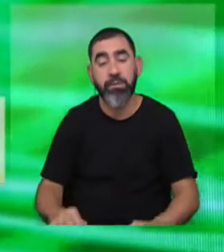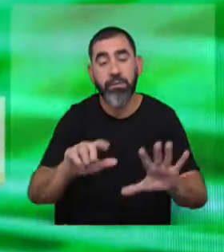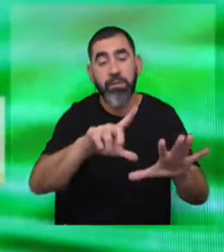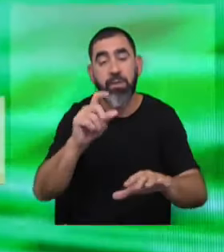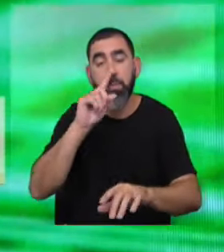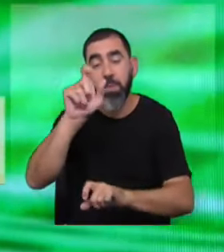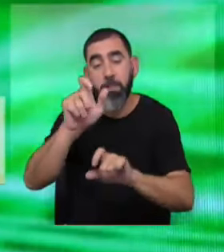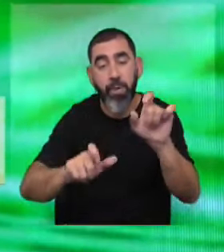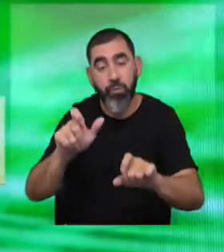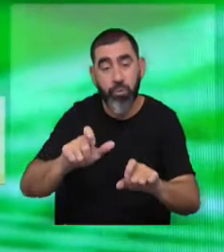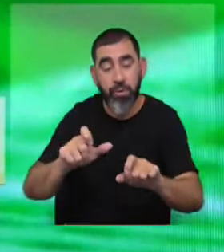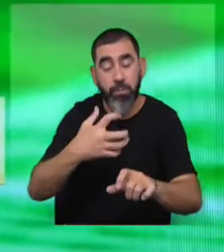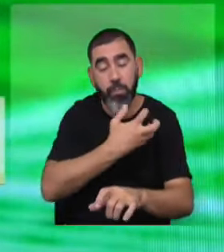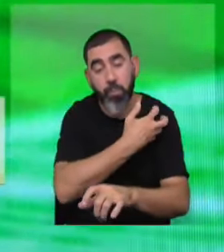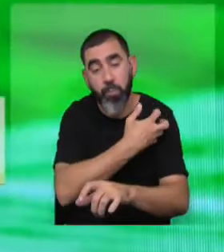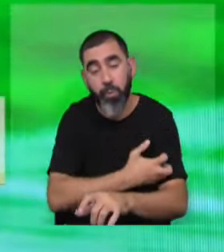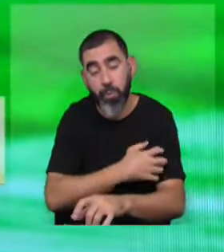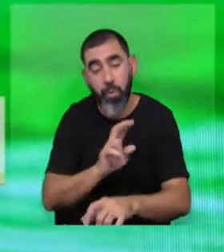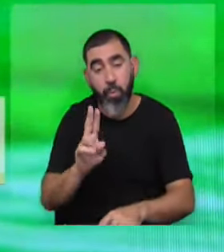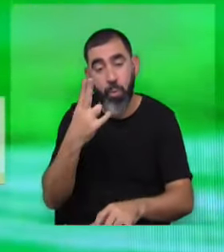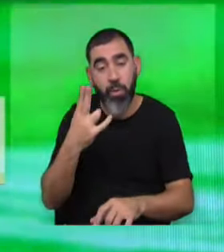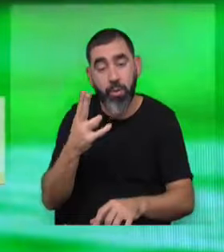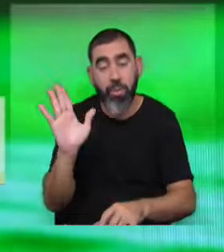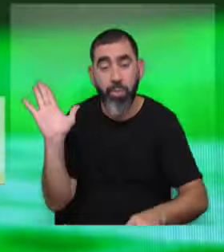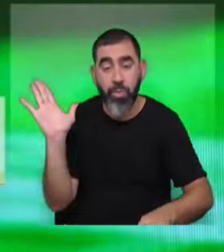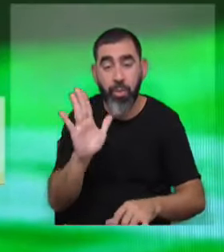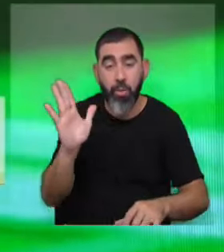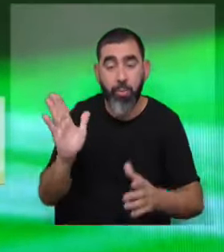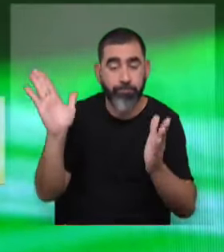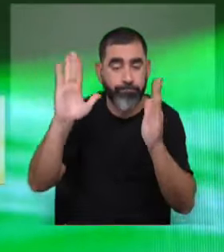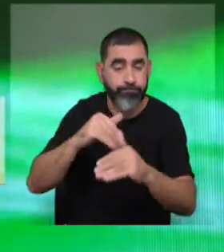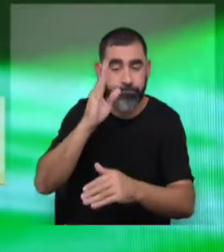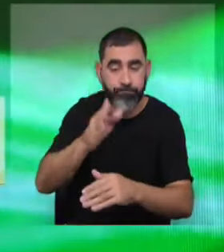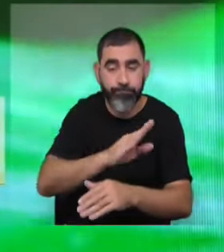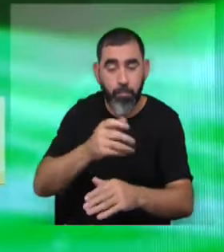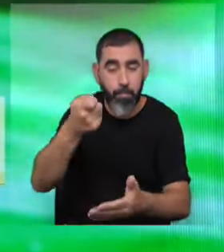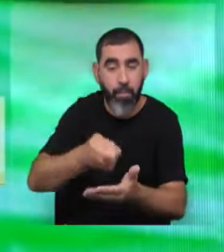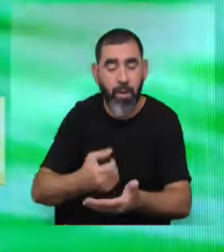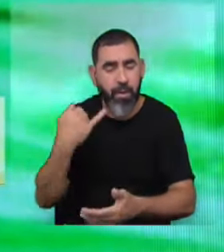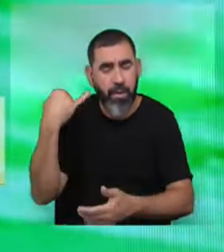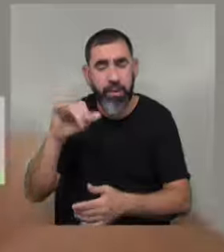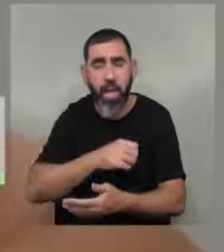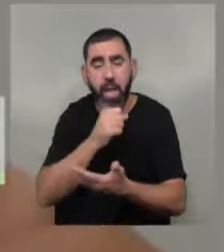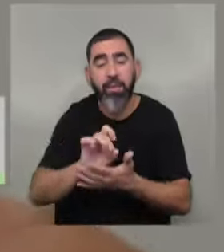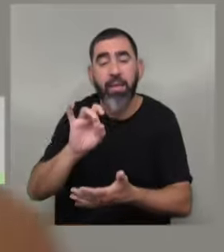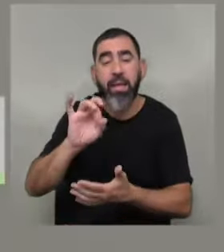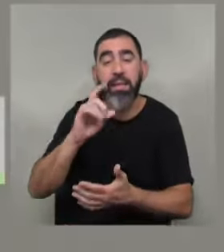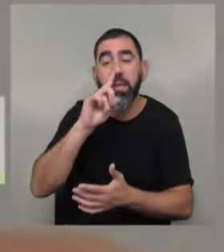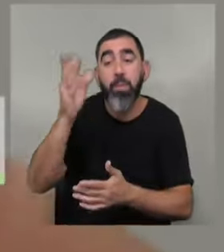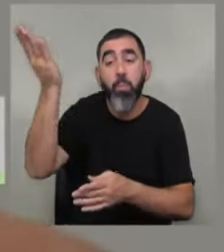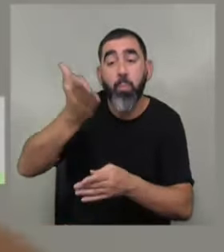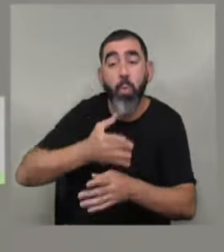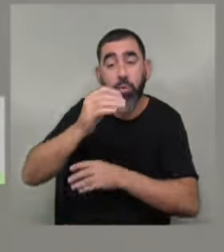700.000 personas de los sectores más pobres de Uruguay son deudoras irrecuperables y pagan intereses de hasta